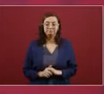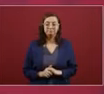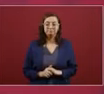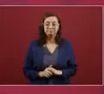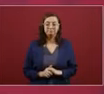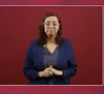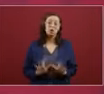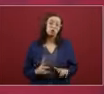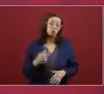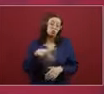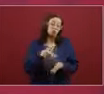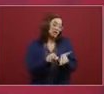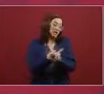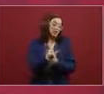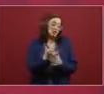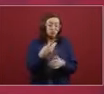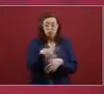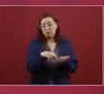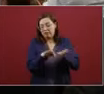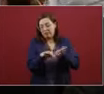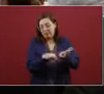para eso trabajan.